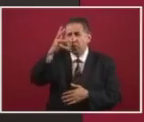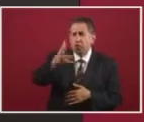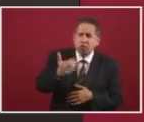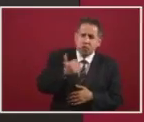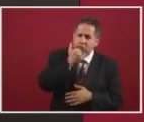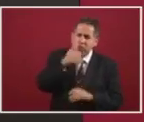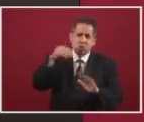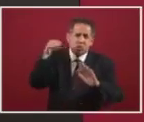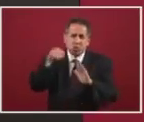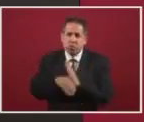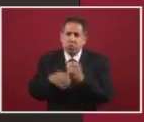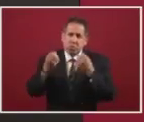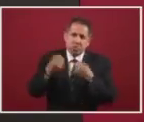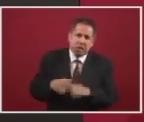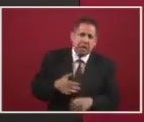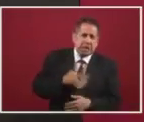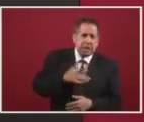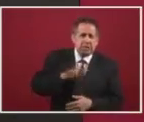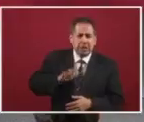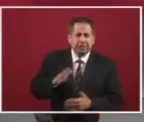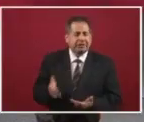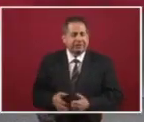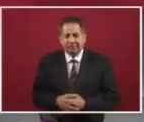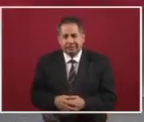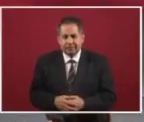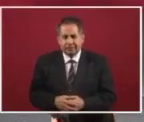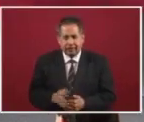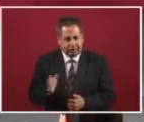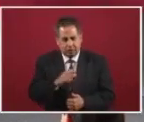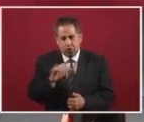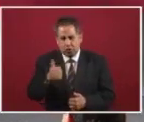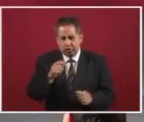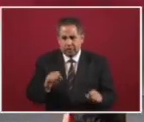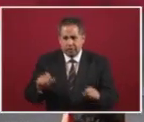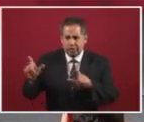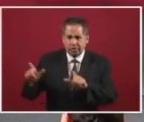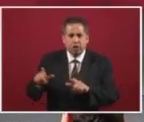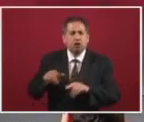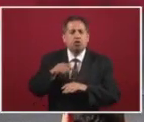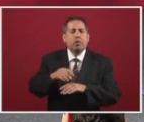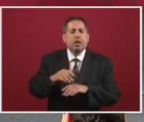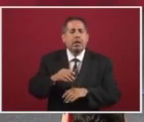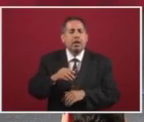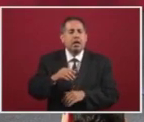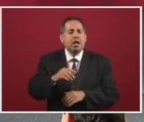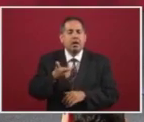la baja en el crecimiento. A ver, pon otra, ¿no tienes la de la inflación?